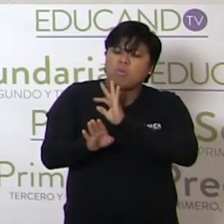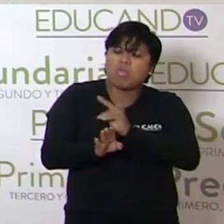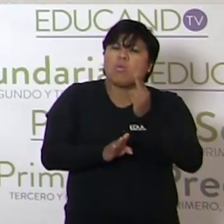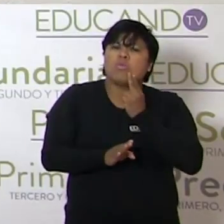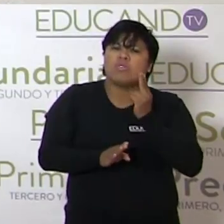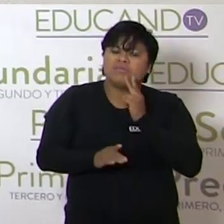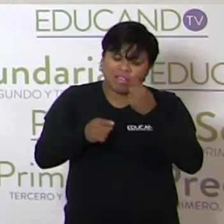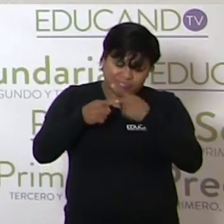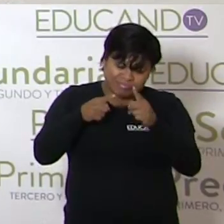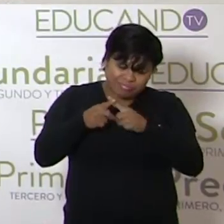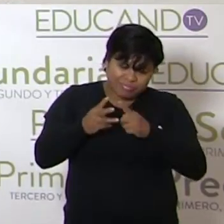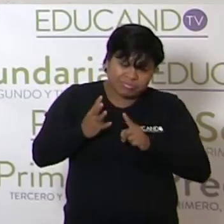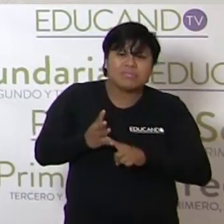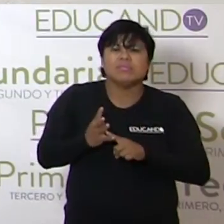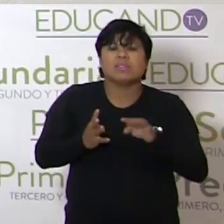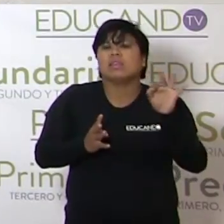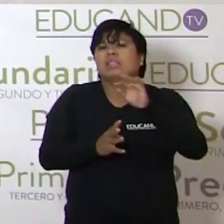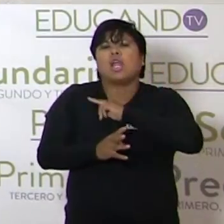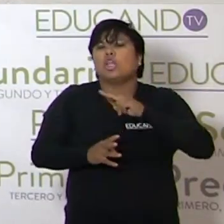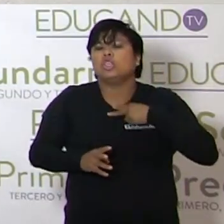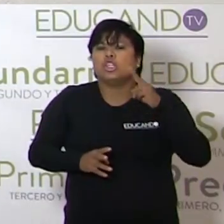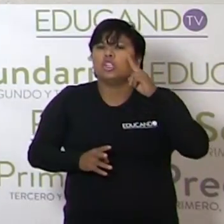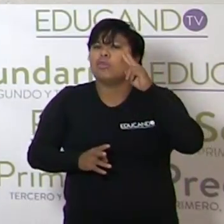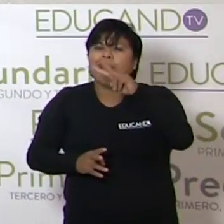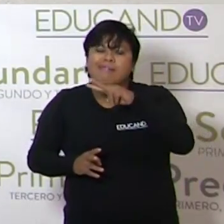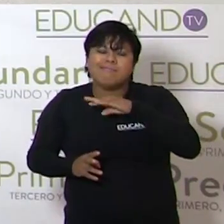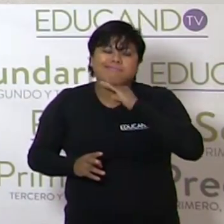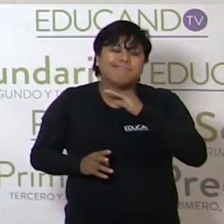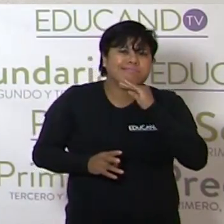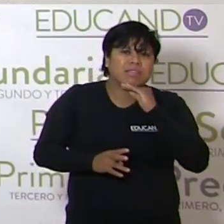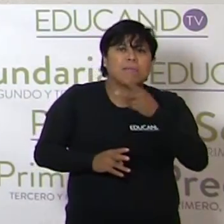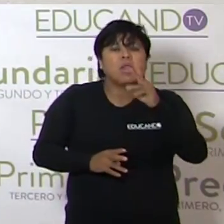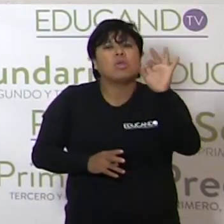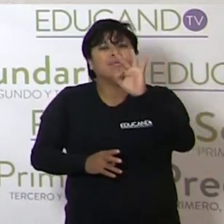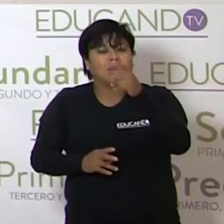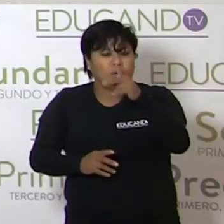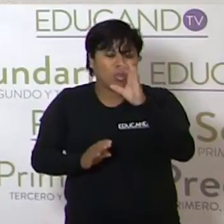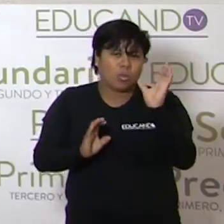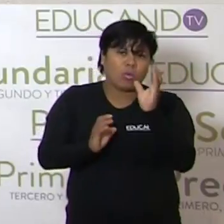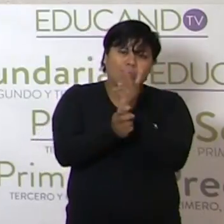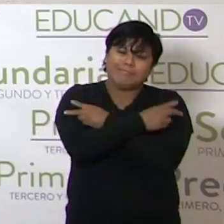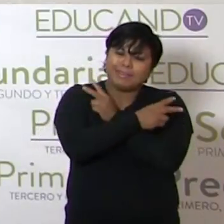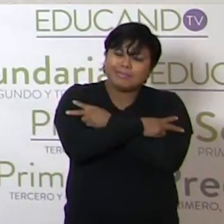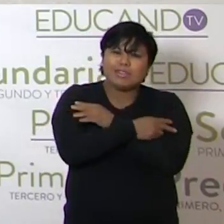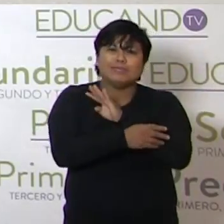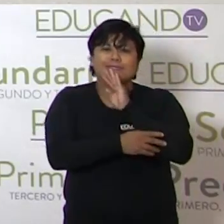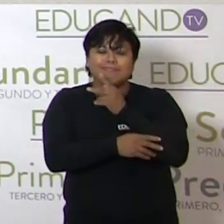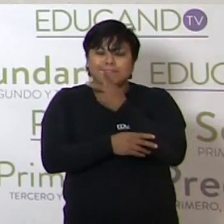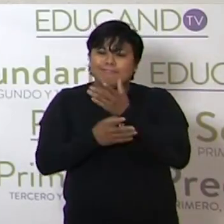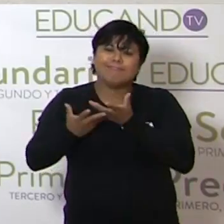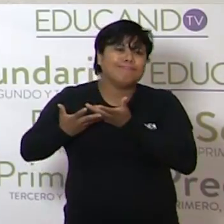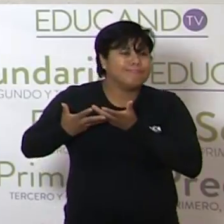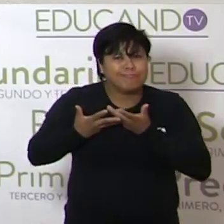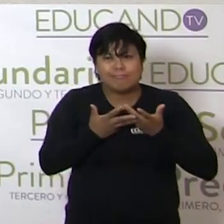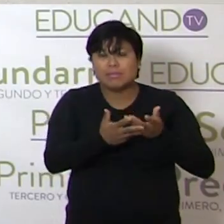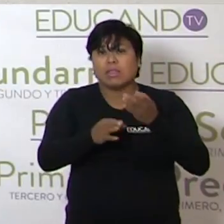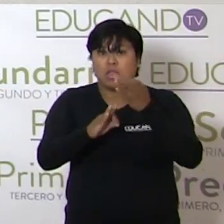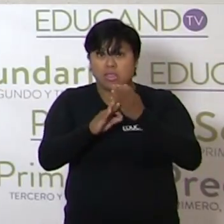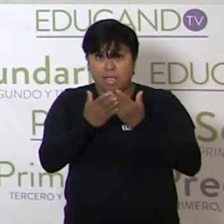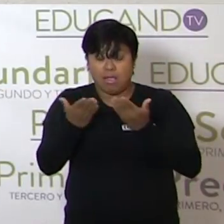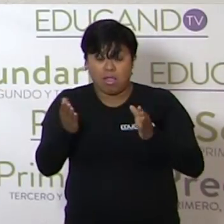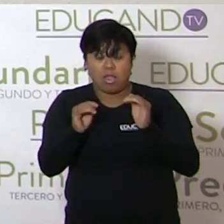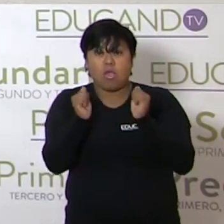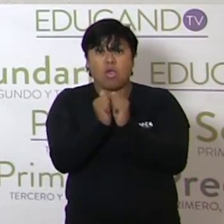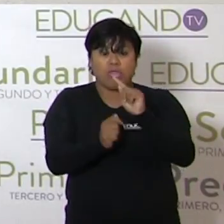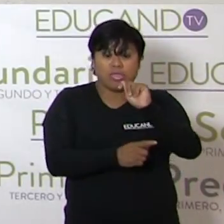visto continuamente, pero cuando sales de vacaciones con tus padres y ahora con la tecnología que está al